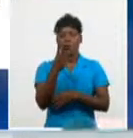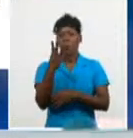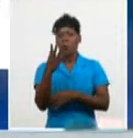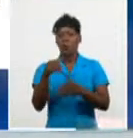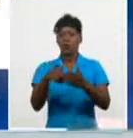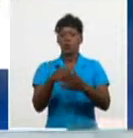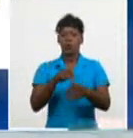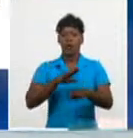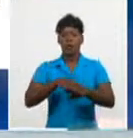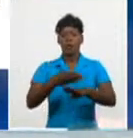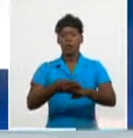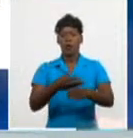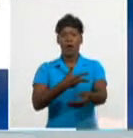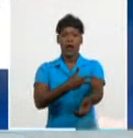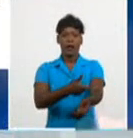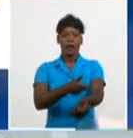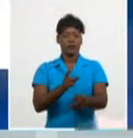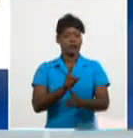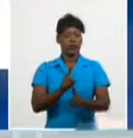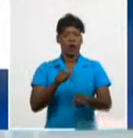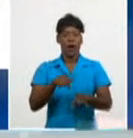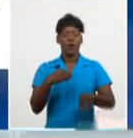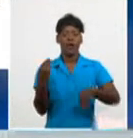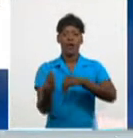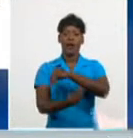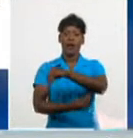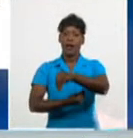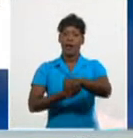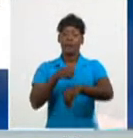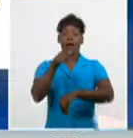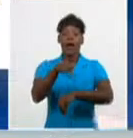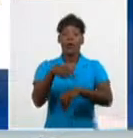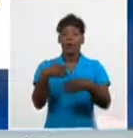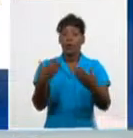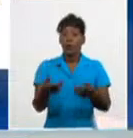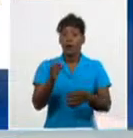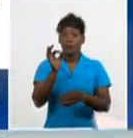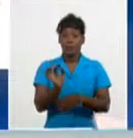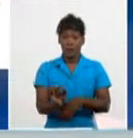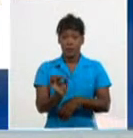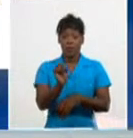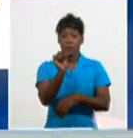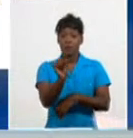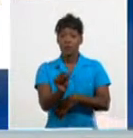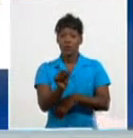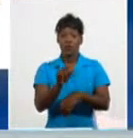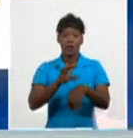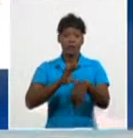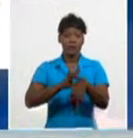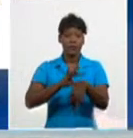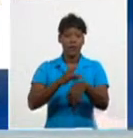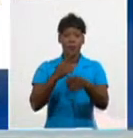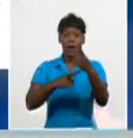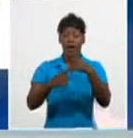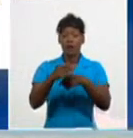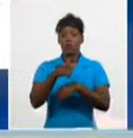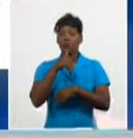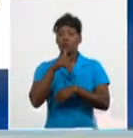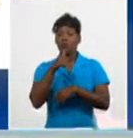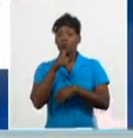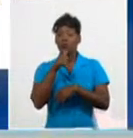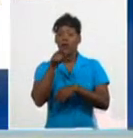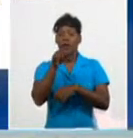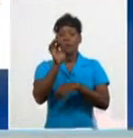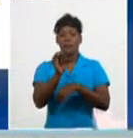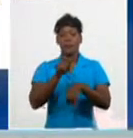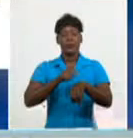la muestra, cambió. Y por lo tanto, toda persona sospechosa, y creo que ya expliqué lo que es un sospechoso, pues inmediatamente que